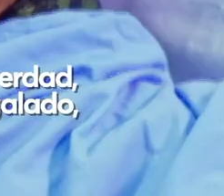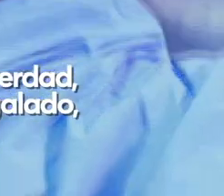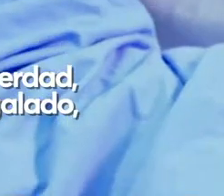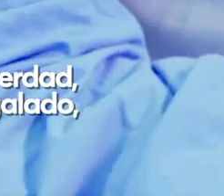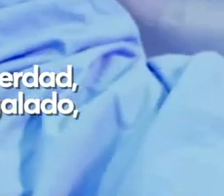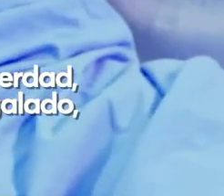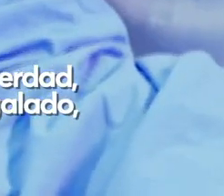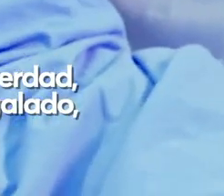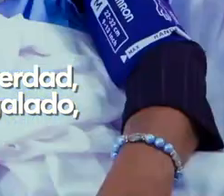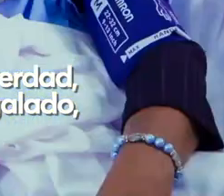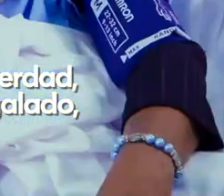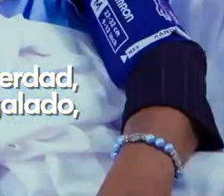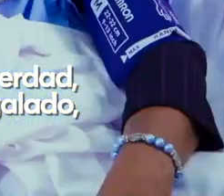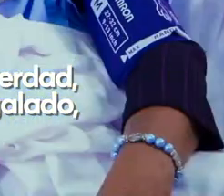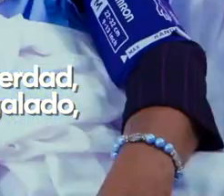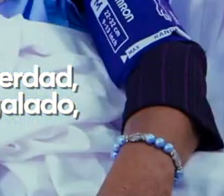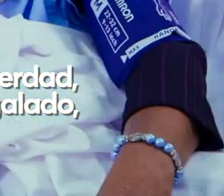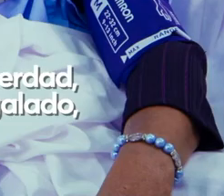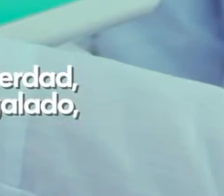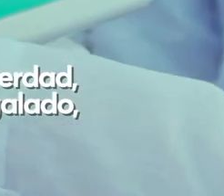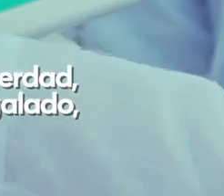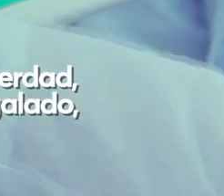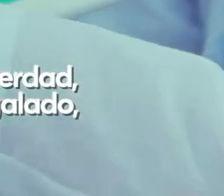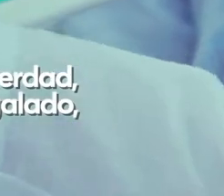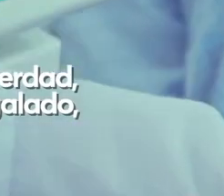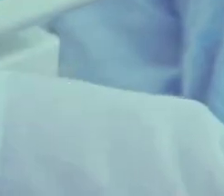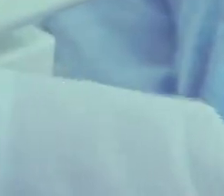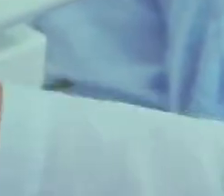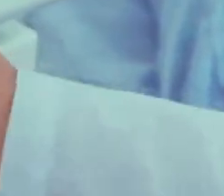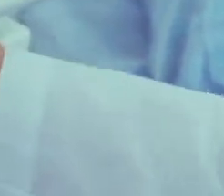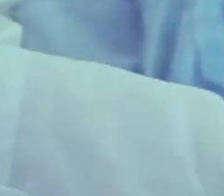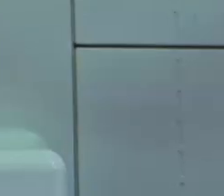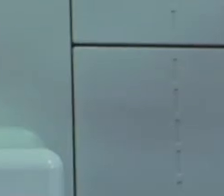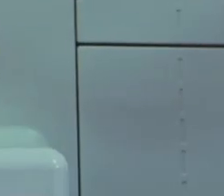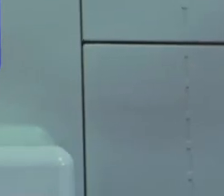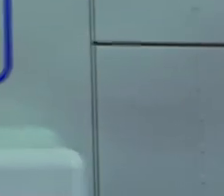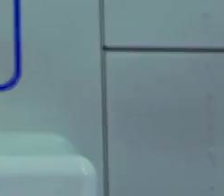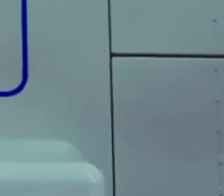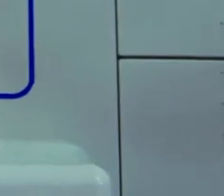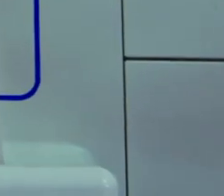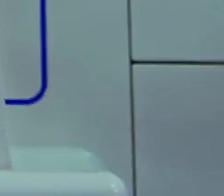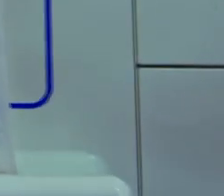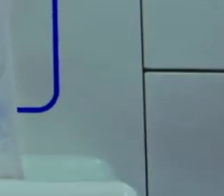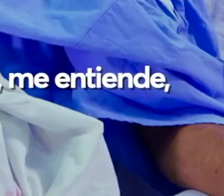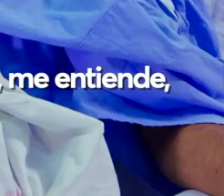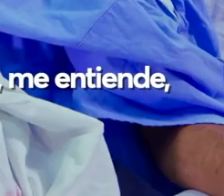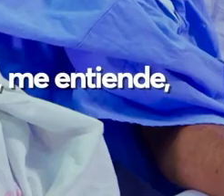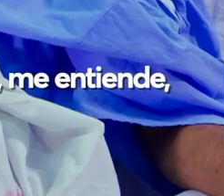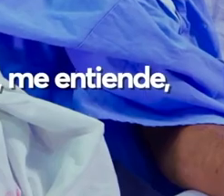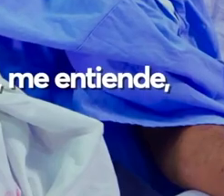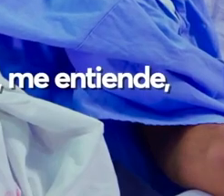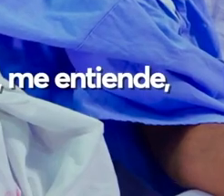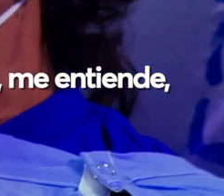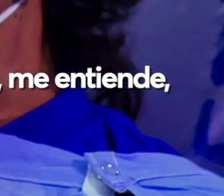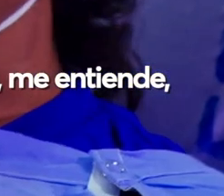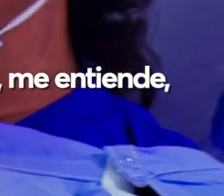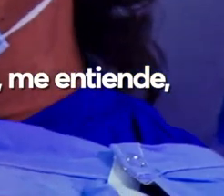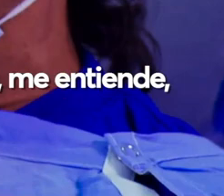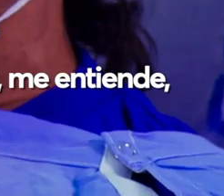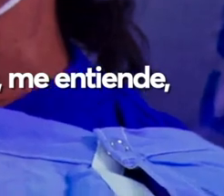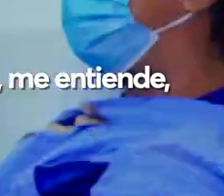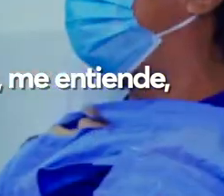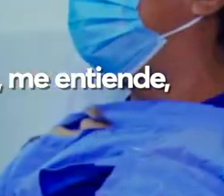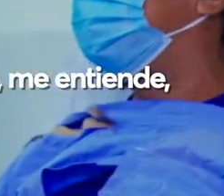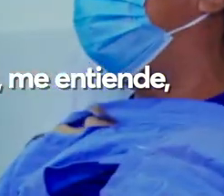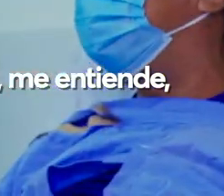insumos. Primeramente, Dios, le agradezco, ¿verdad?, por este gran tesoro que nos ha regalado. y que fue un sueño, ¿verdad? Y como me han atendido